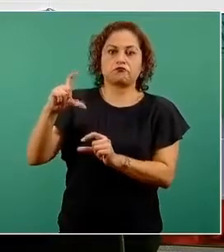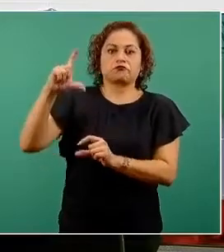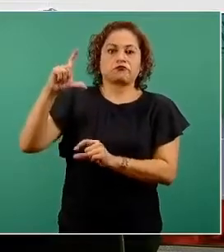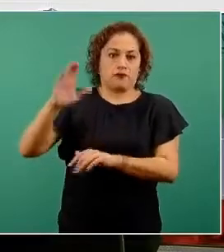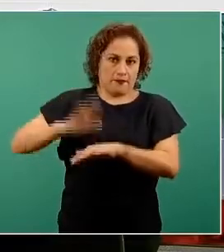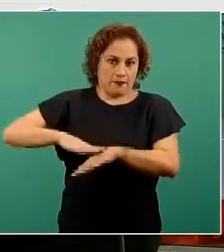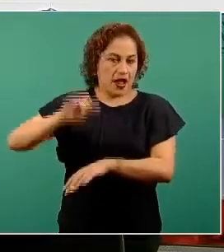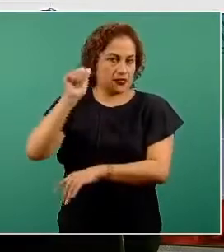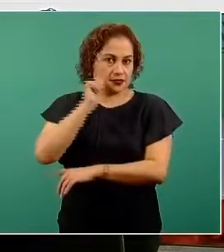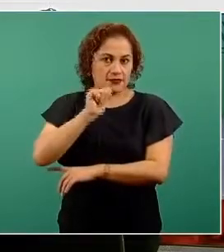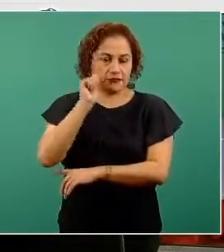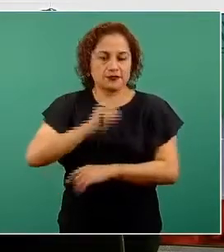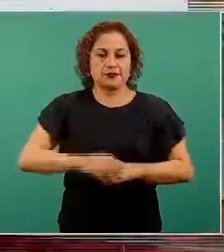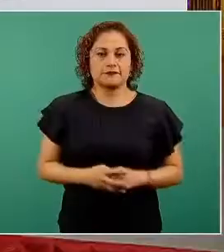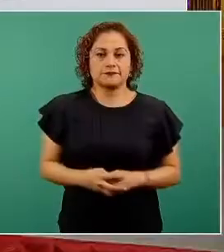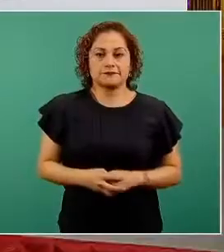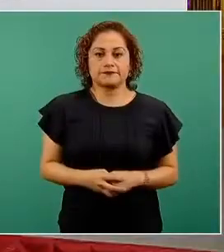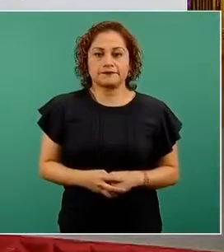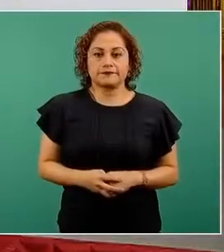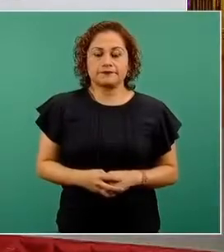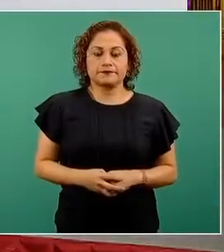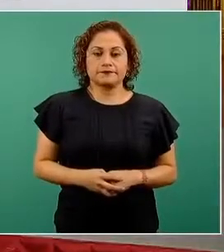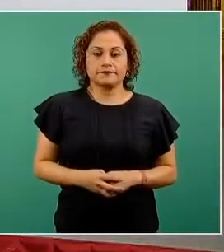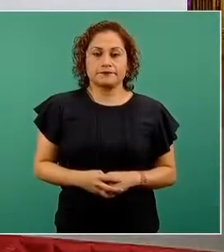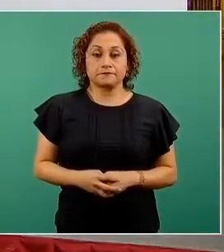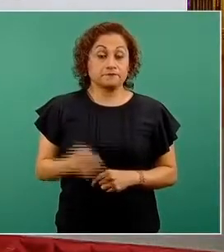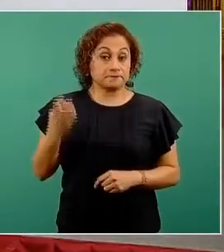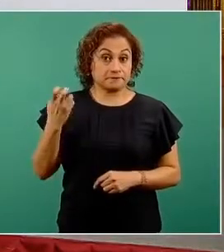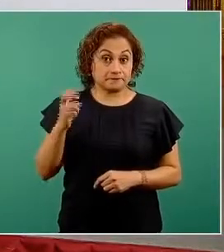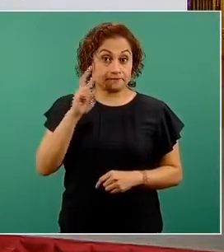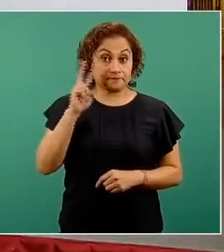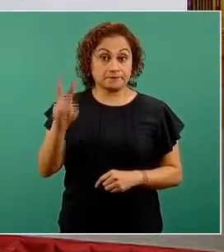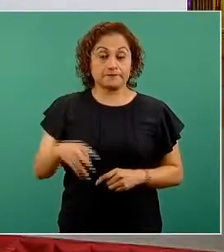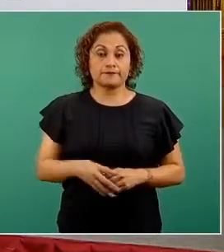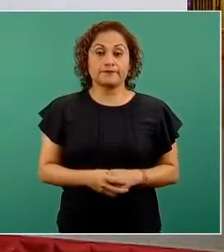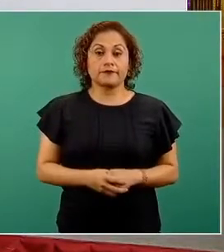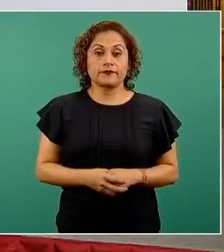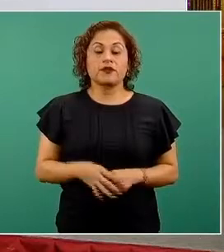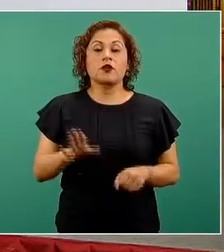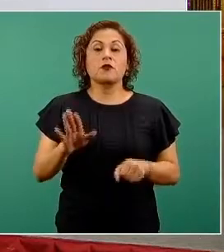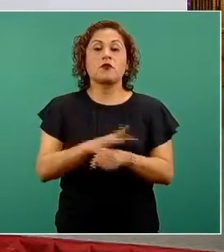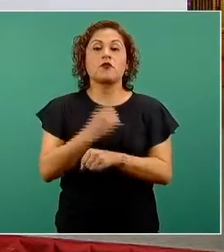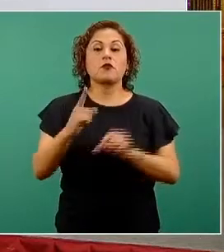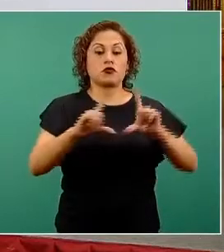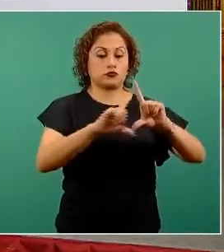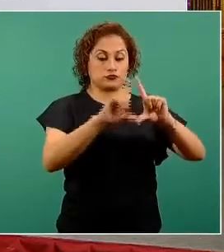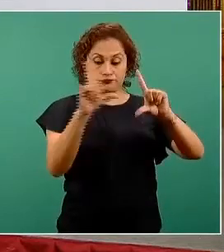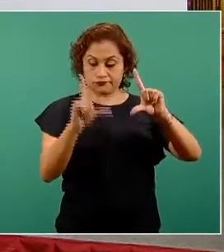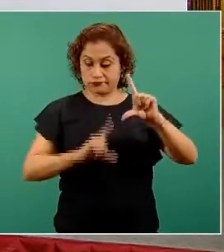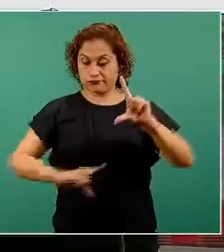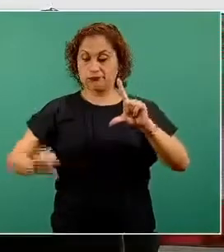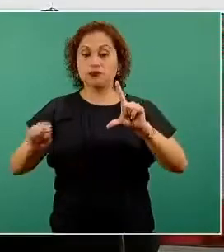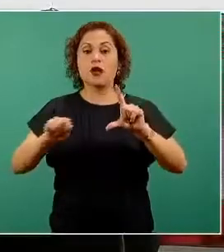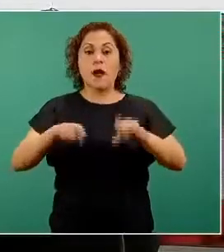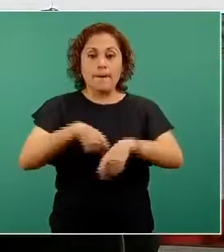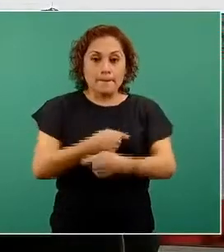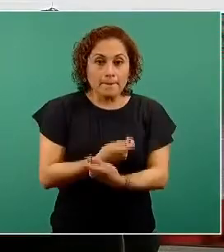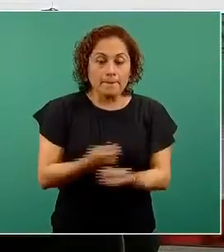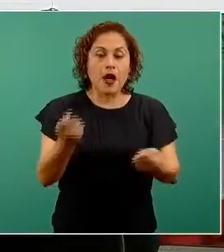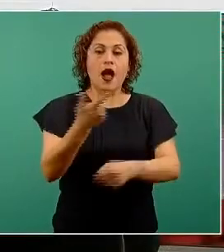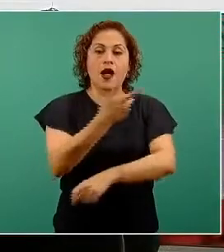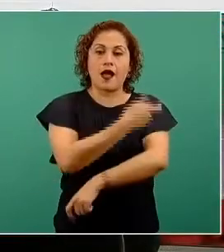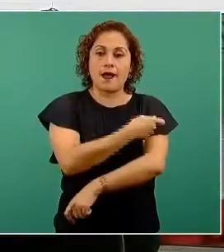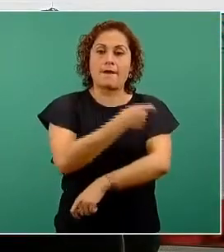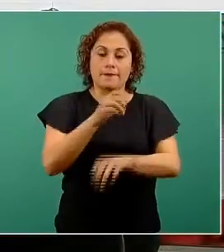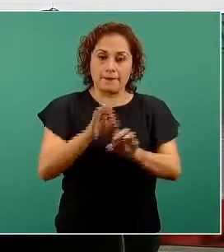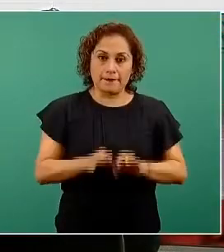habíamos anticipado. Una vez que hemos tenido una cobertura territorial importante en prácticamente